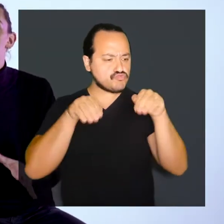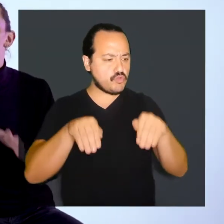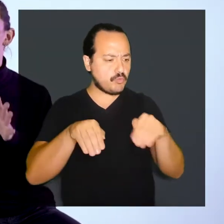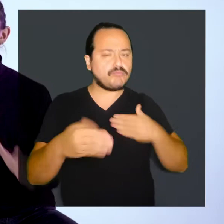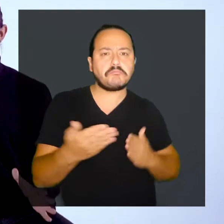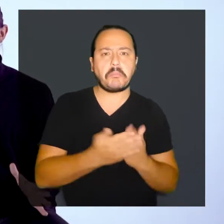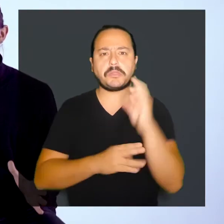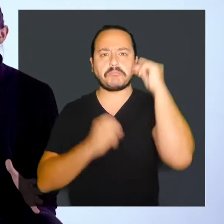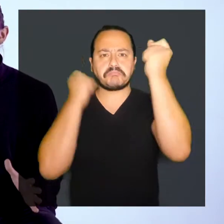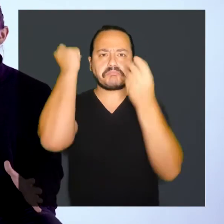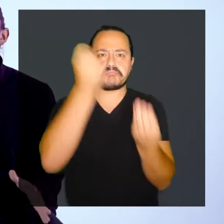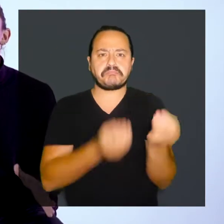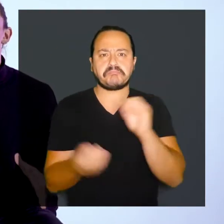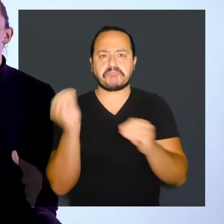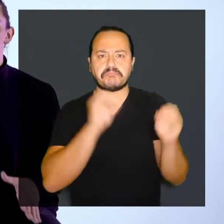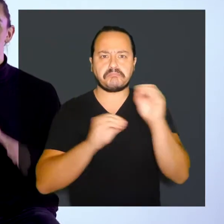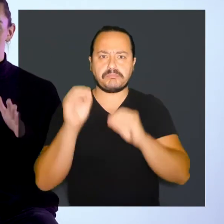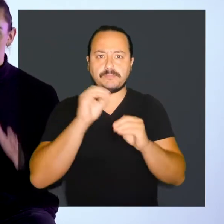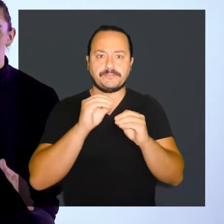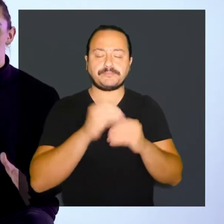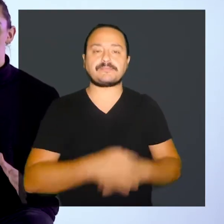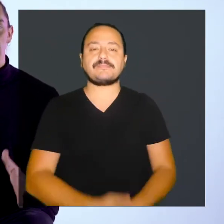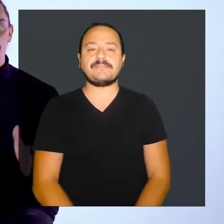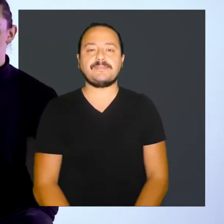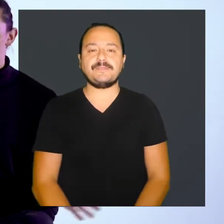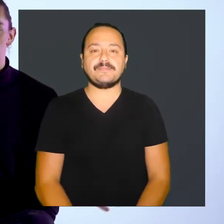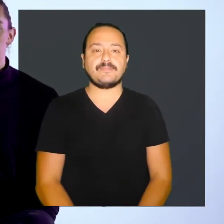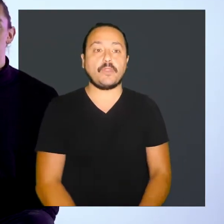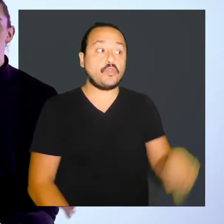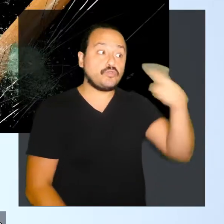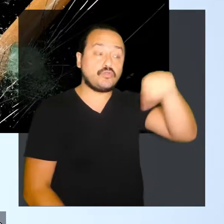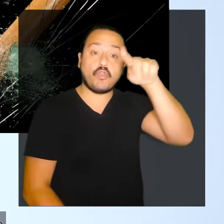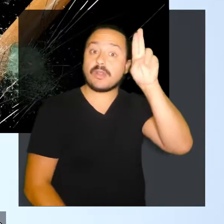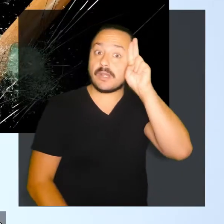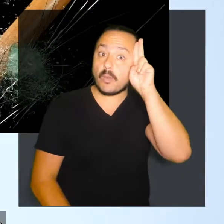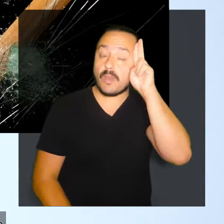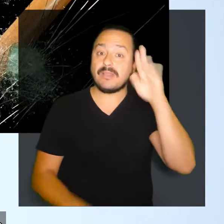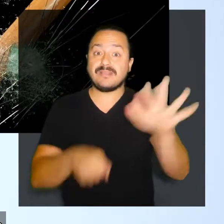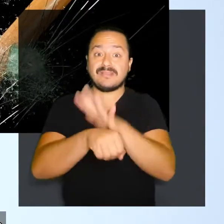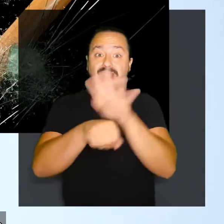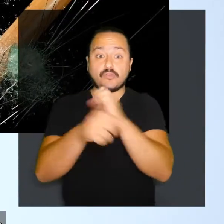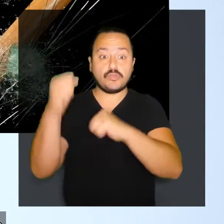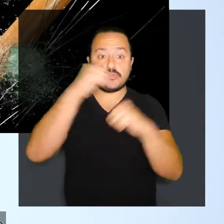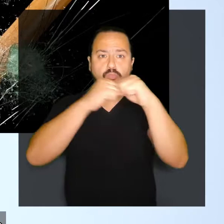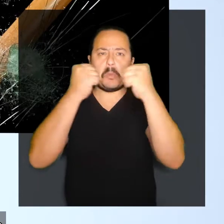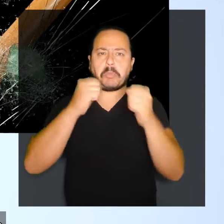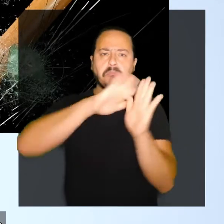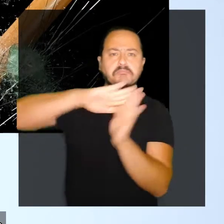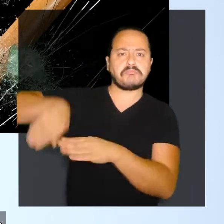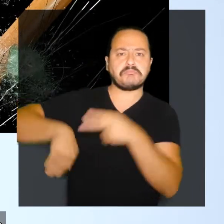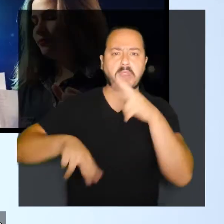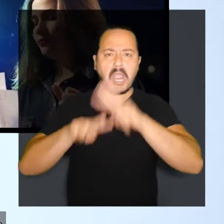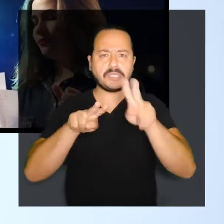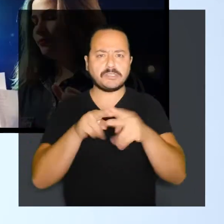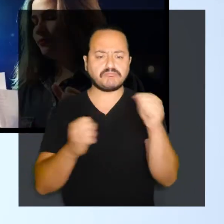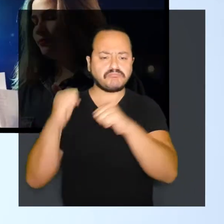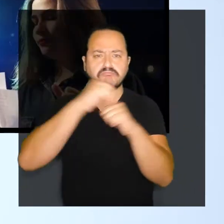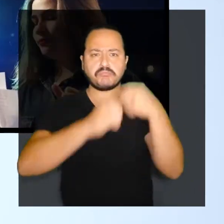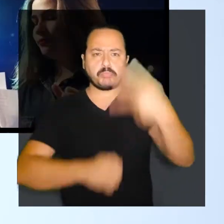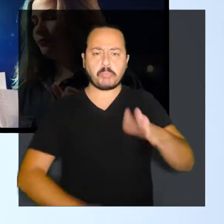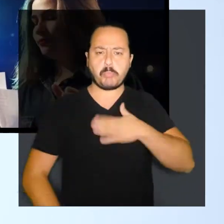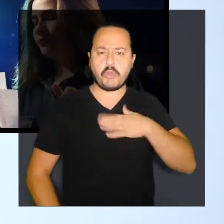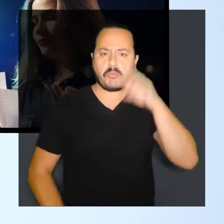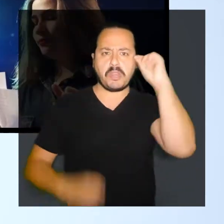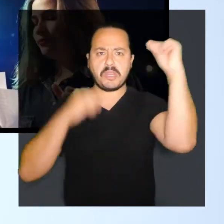elegir con cuál de estas herramientas nos sentimos más cómodos al momento de crear. Aunque recuerden que podemos romper con esas estructuras y